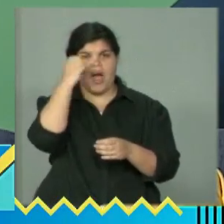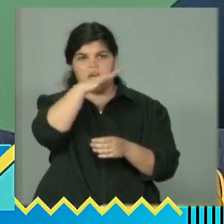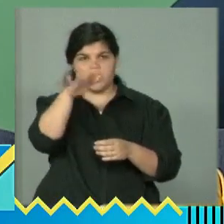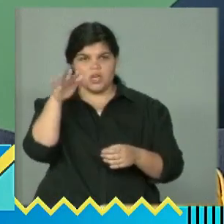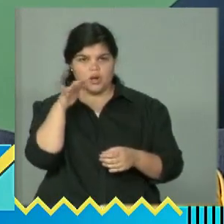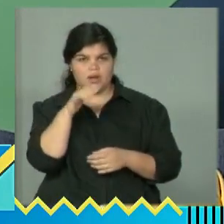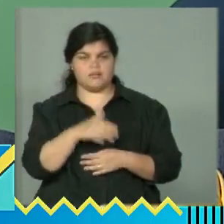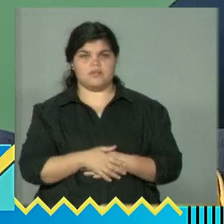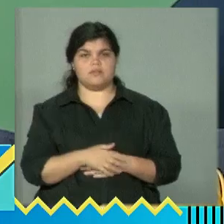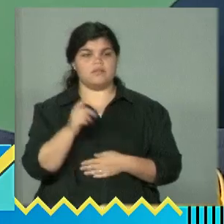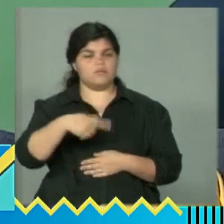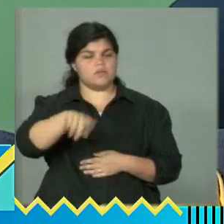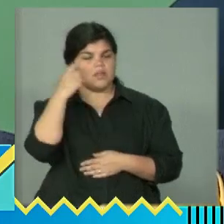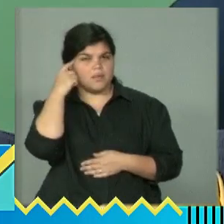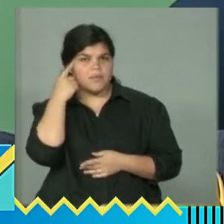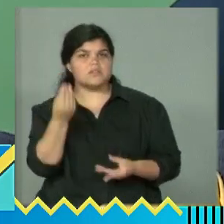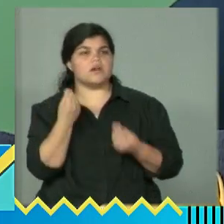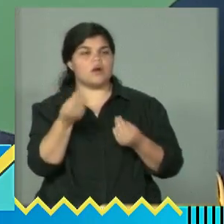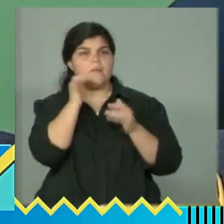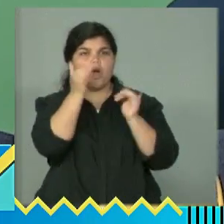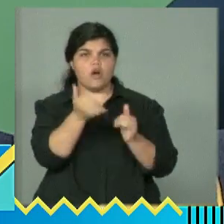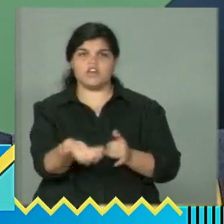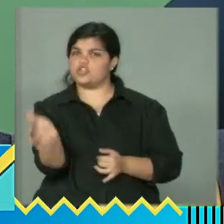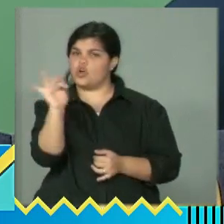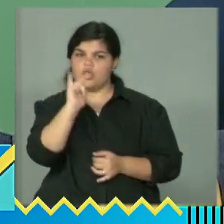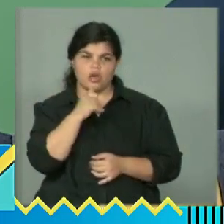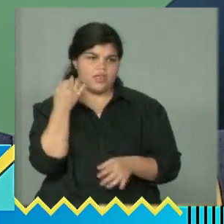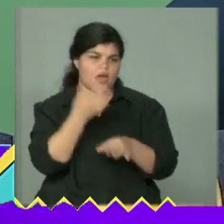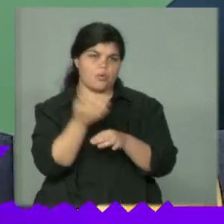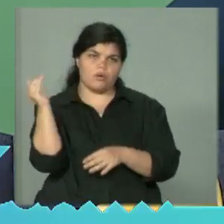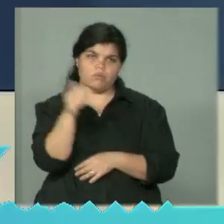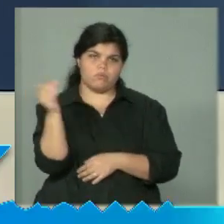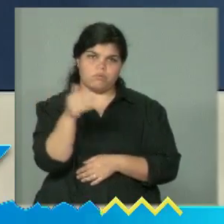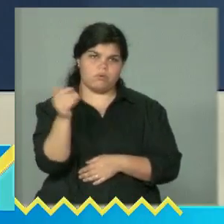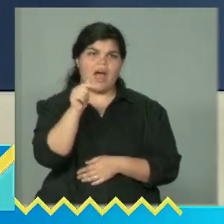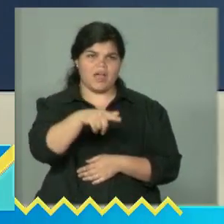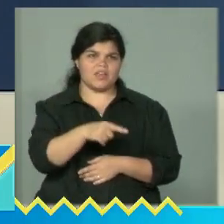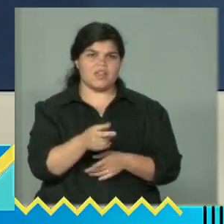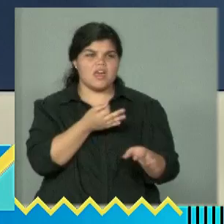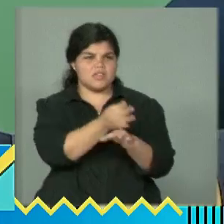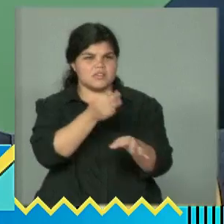precisamente. ¿Qué es lo que piensan ustedes como jóvenes que van todos los días a la escuela? ¿Les enseñan a emprender